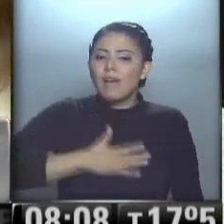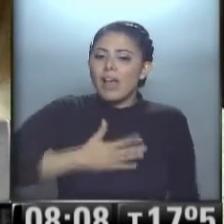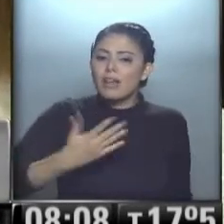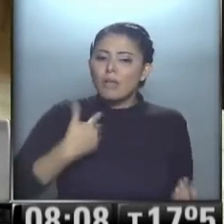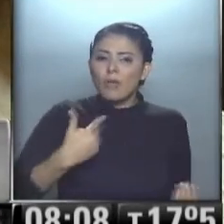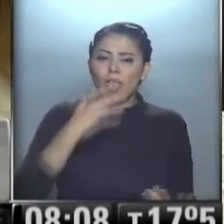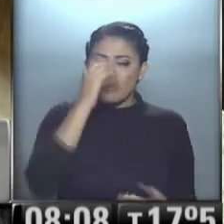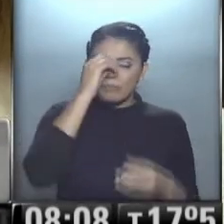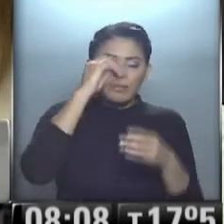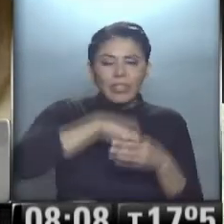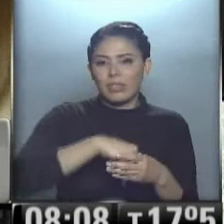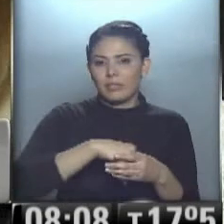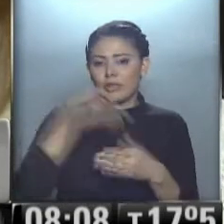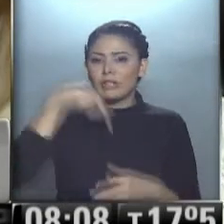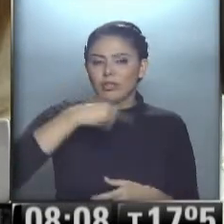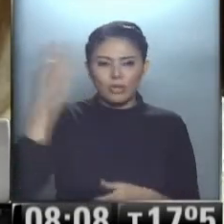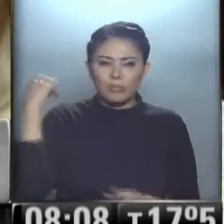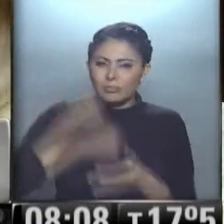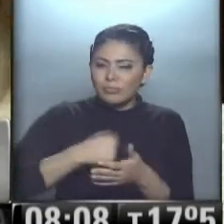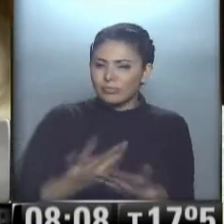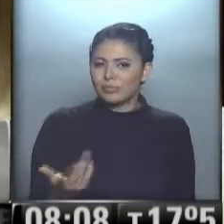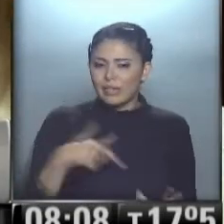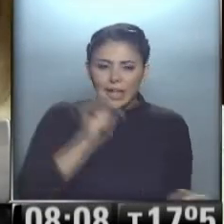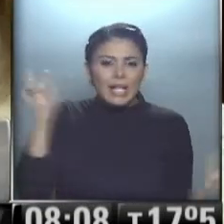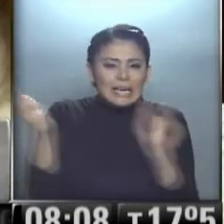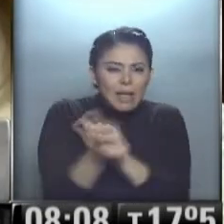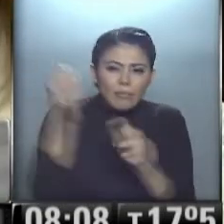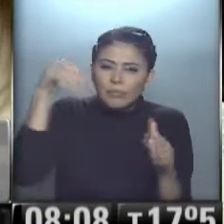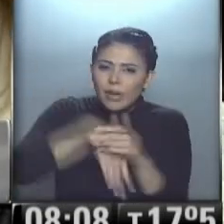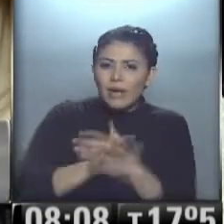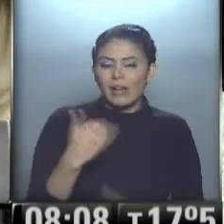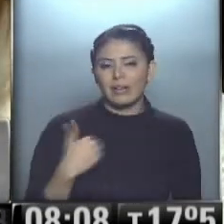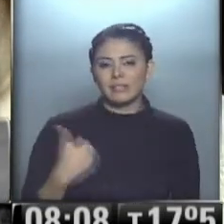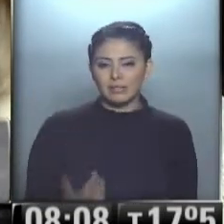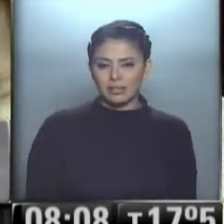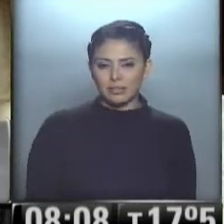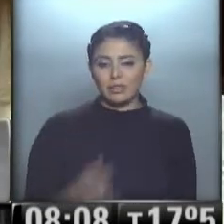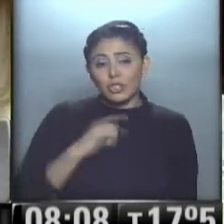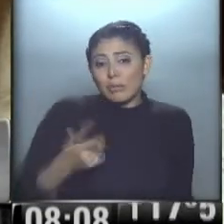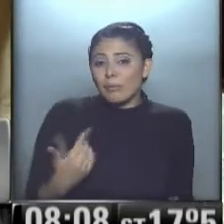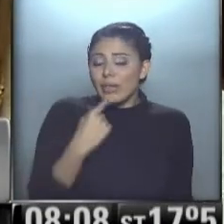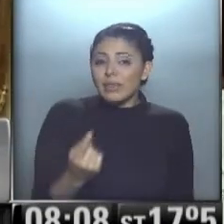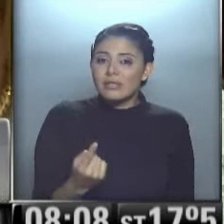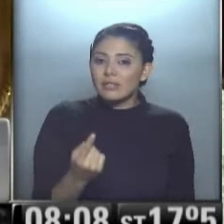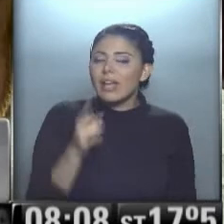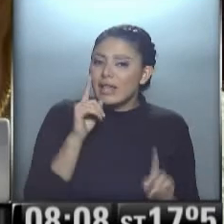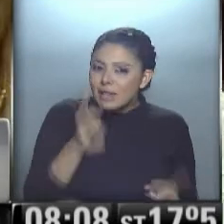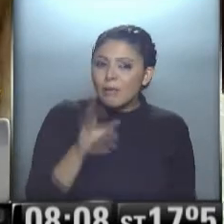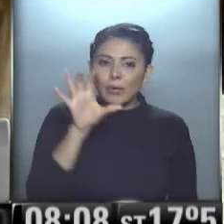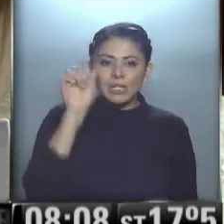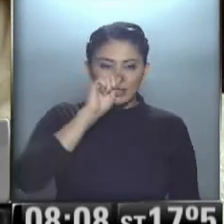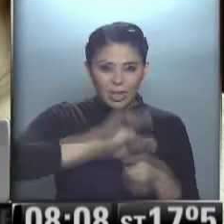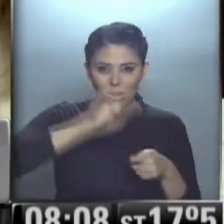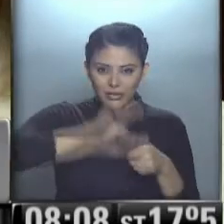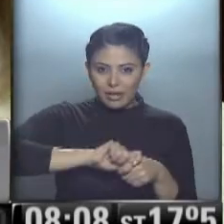haber sido protagonistas en estos tiempos de este cambio profundo de la argentina yo también puedo decir que también santiago del